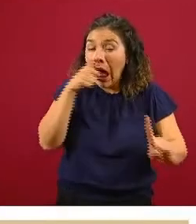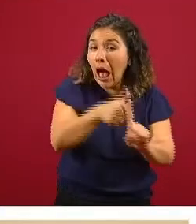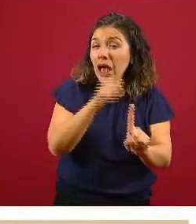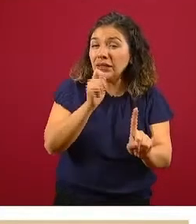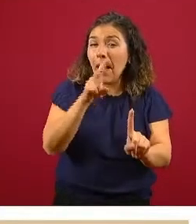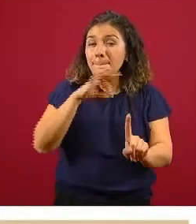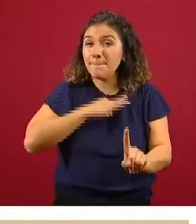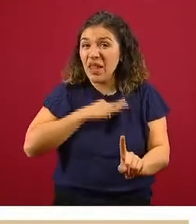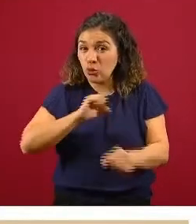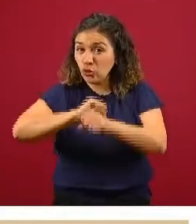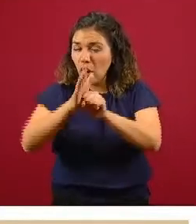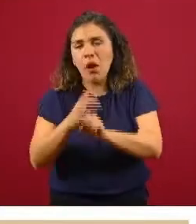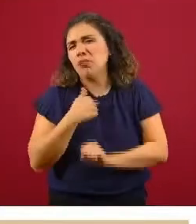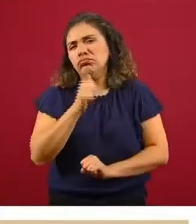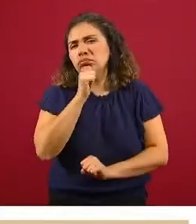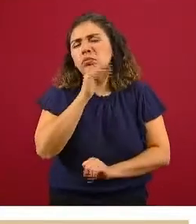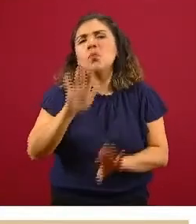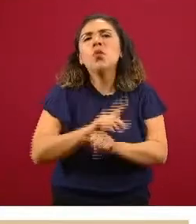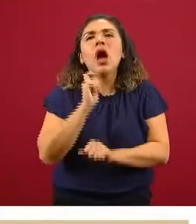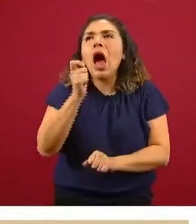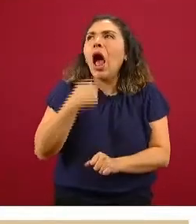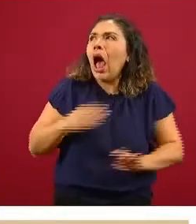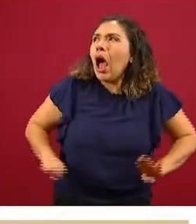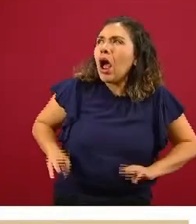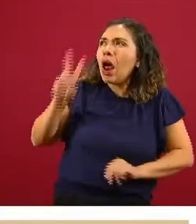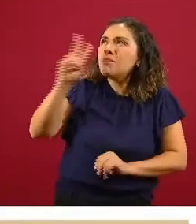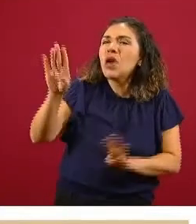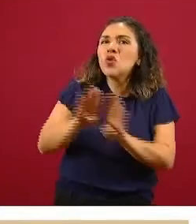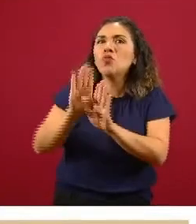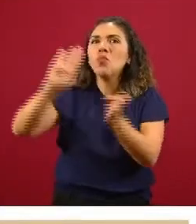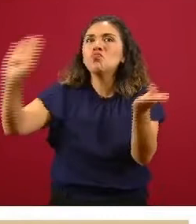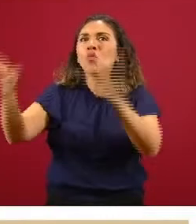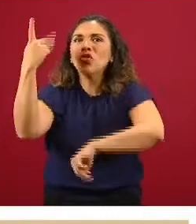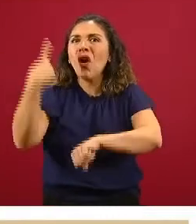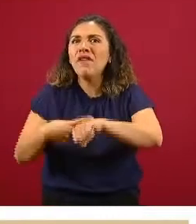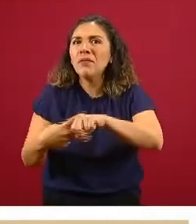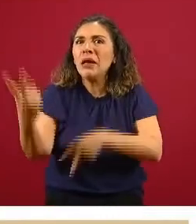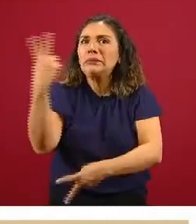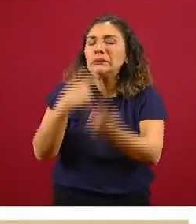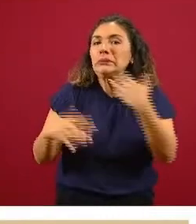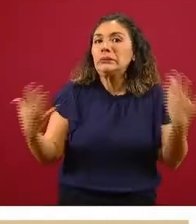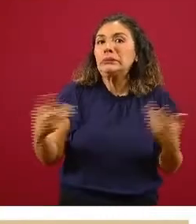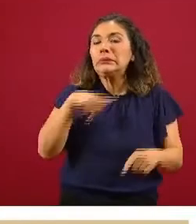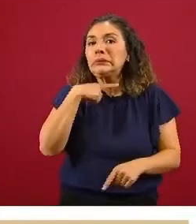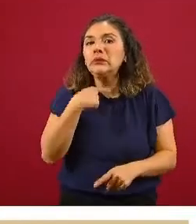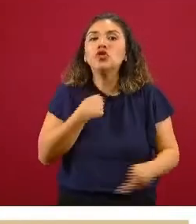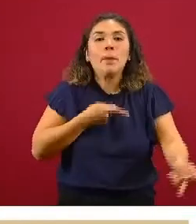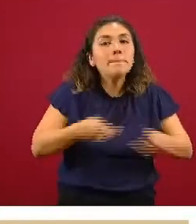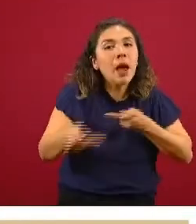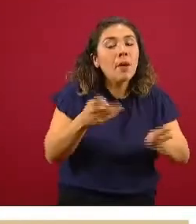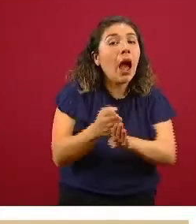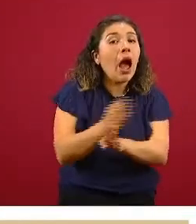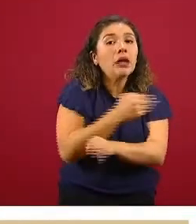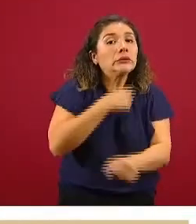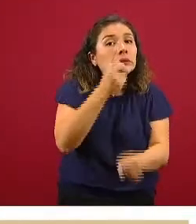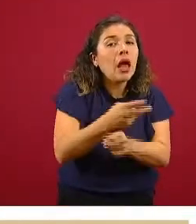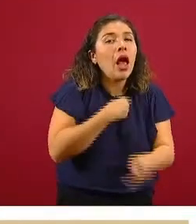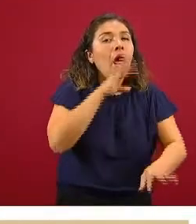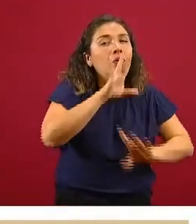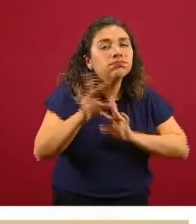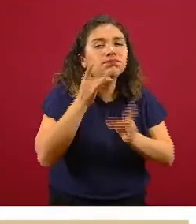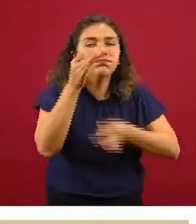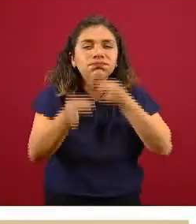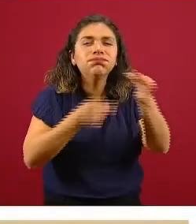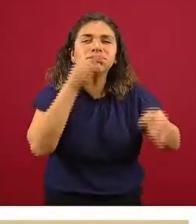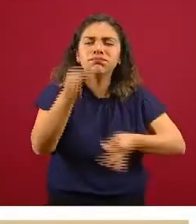porque nos adaptábamos al proceso mundial de la pandemia. Entonces, desde ese momento empezamos con promoción a la salud,